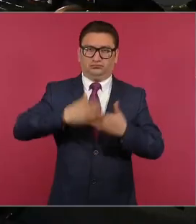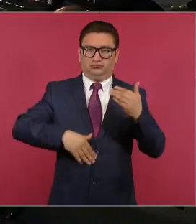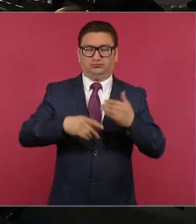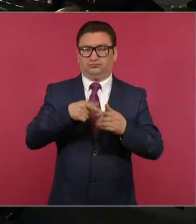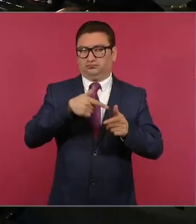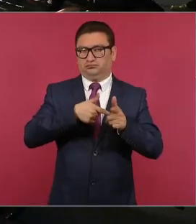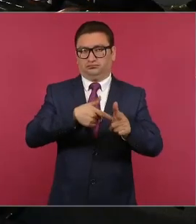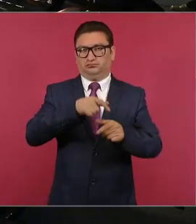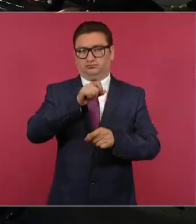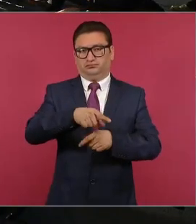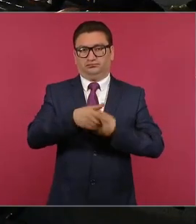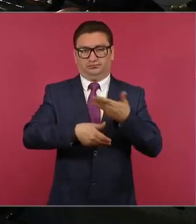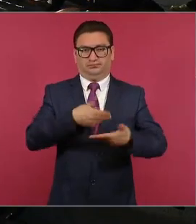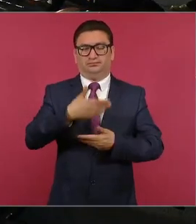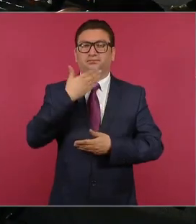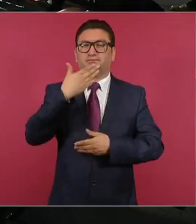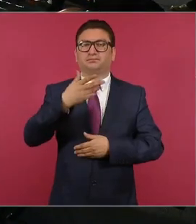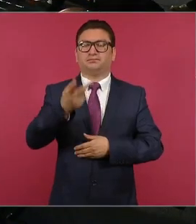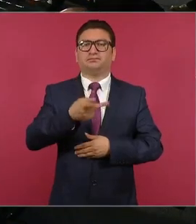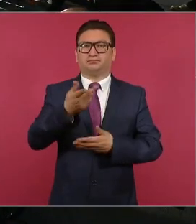vamos.